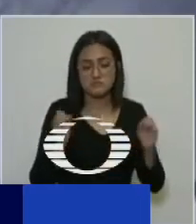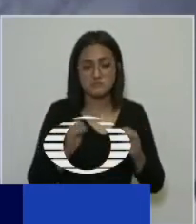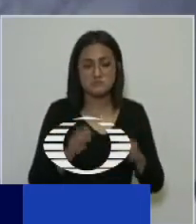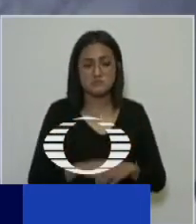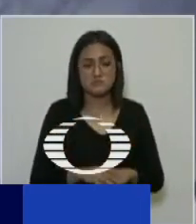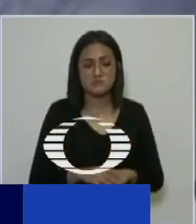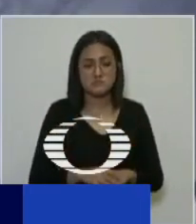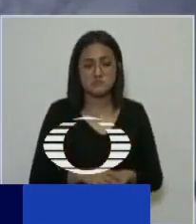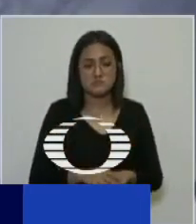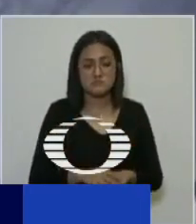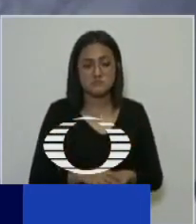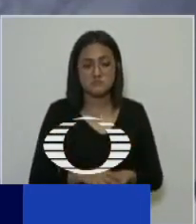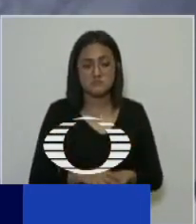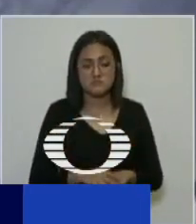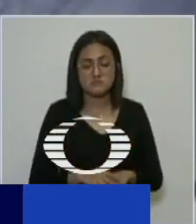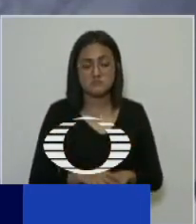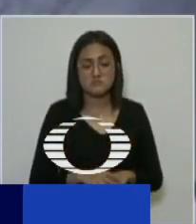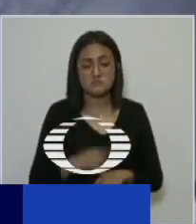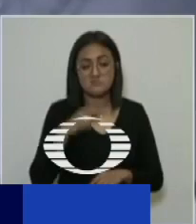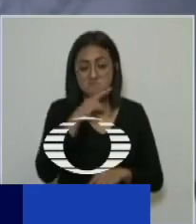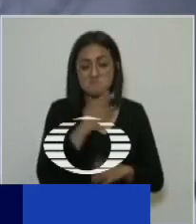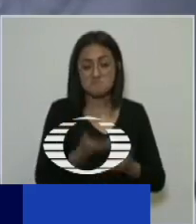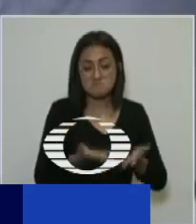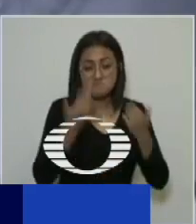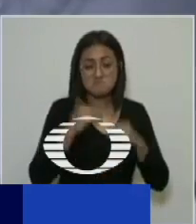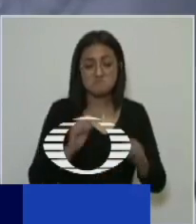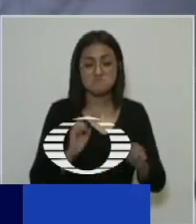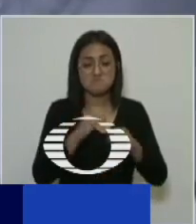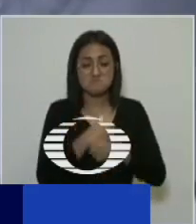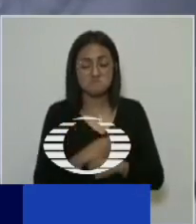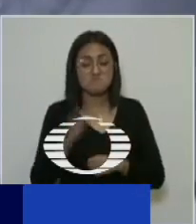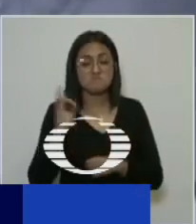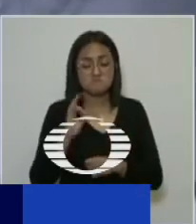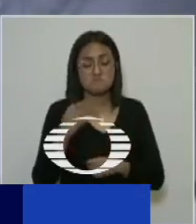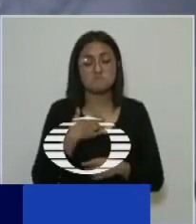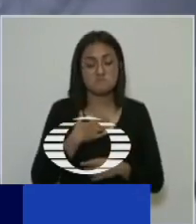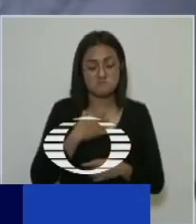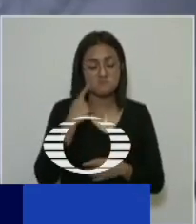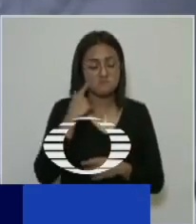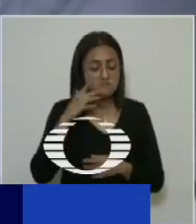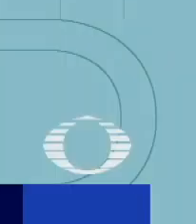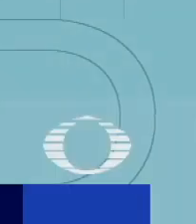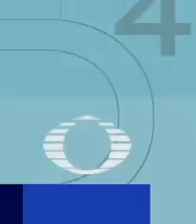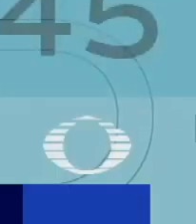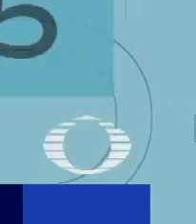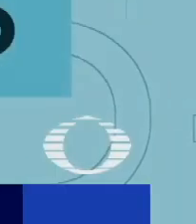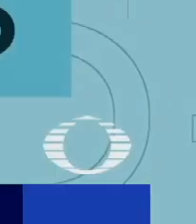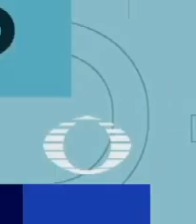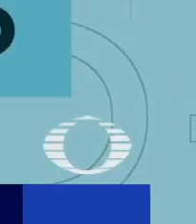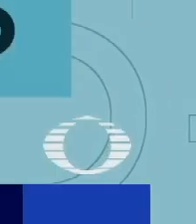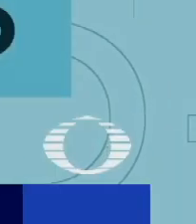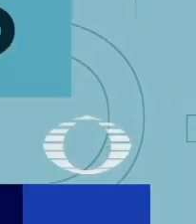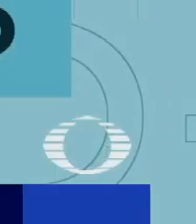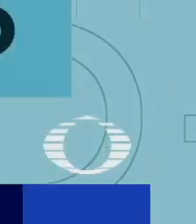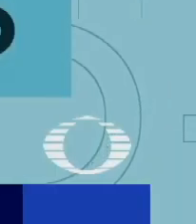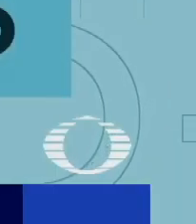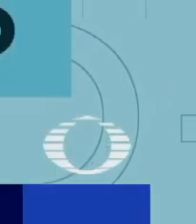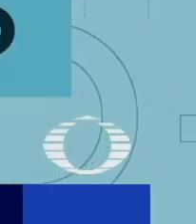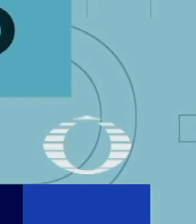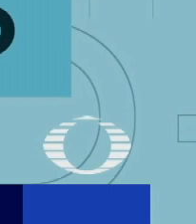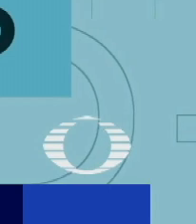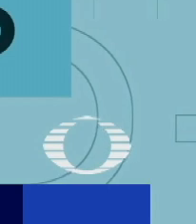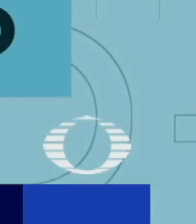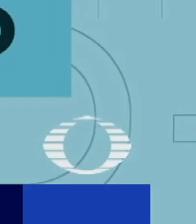inmediatamente que nos llegará el oficio por supuesto que lo comentamos a ustedes por tanto en las últimas